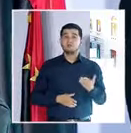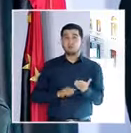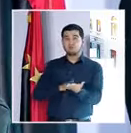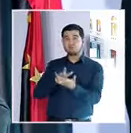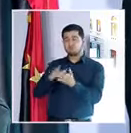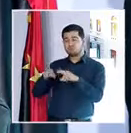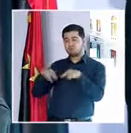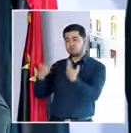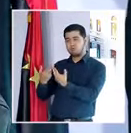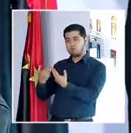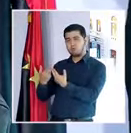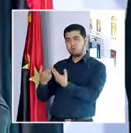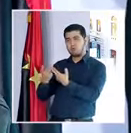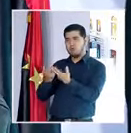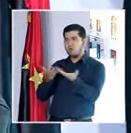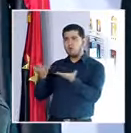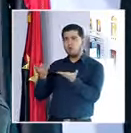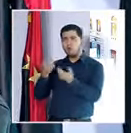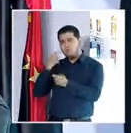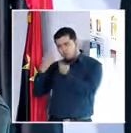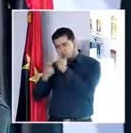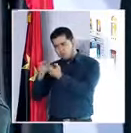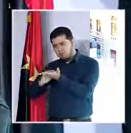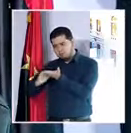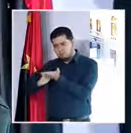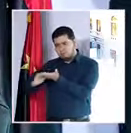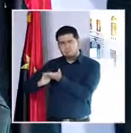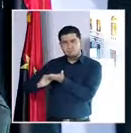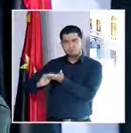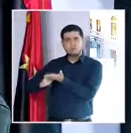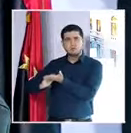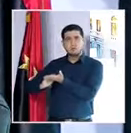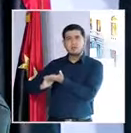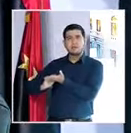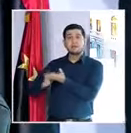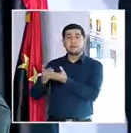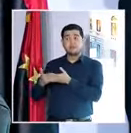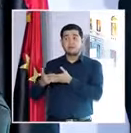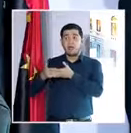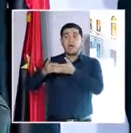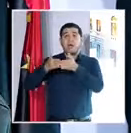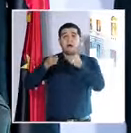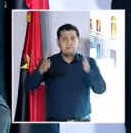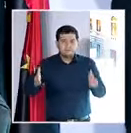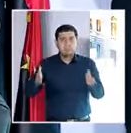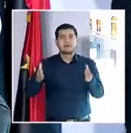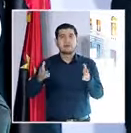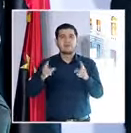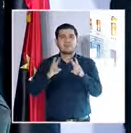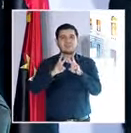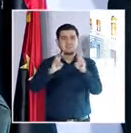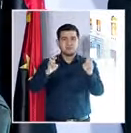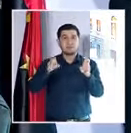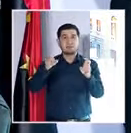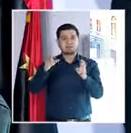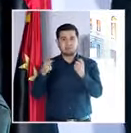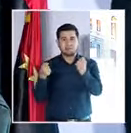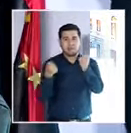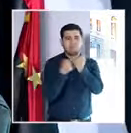solución rápida y disponer de los recursos necesarios, y aquí la cooperación internacional fue